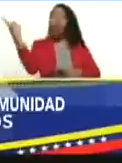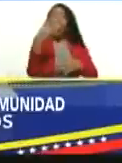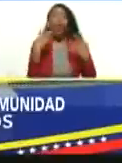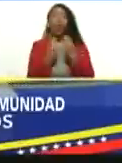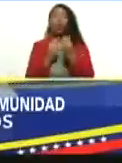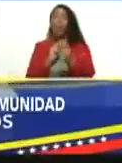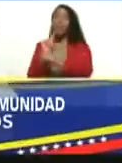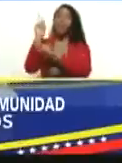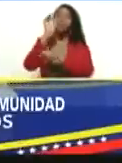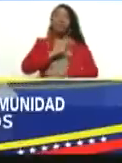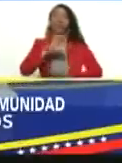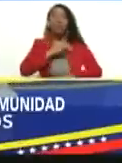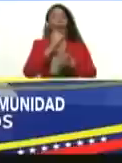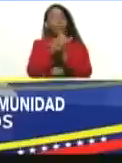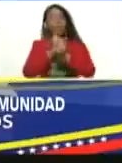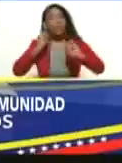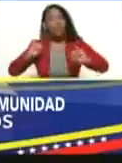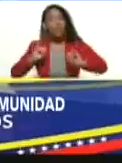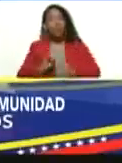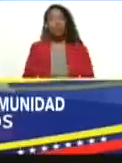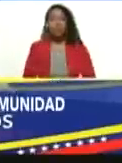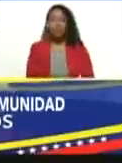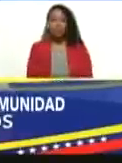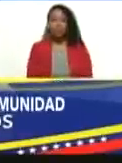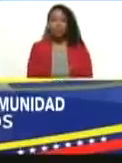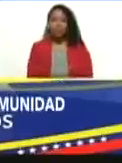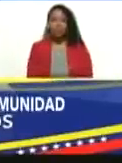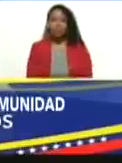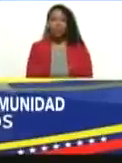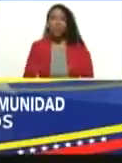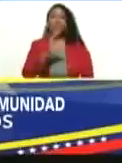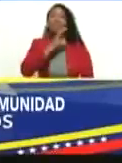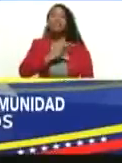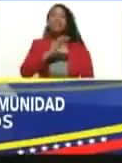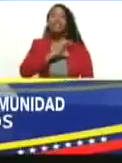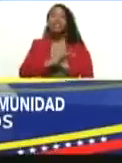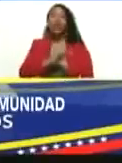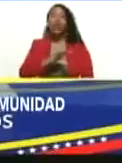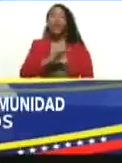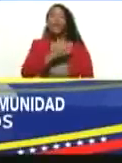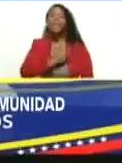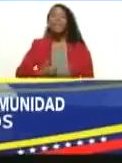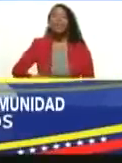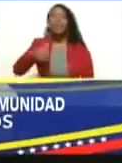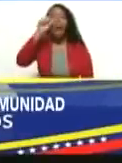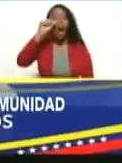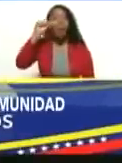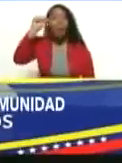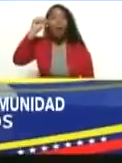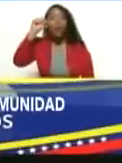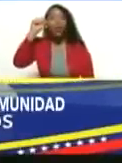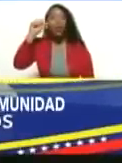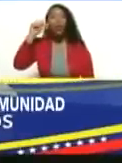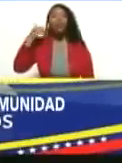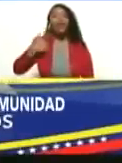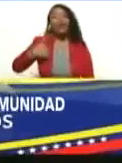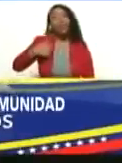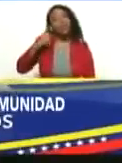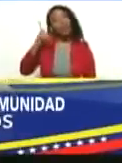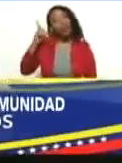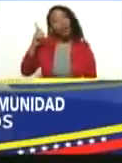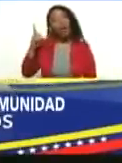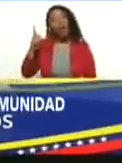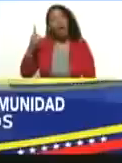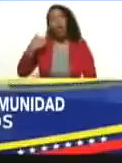y por la independencia señor presidente Alberto Fernández quiero ratificarle lo que ya